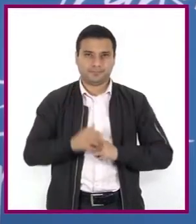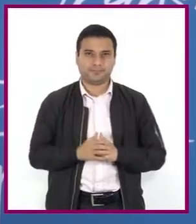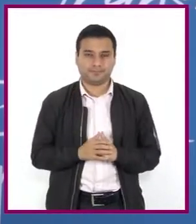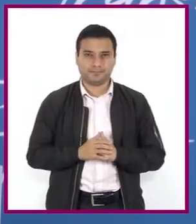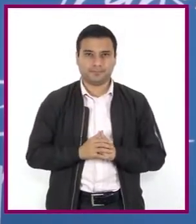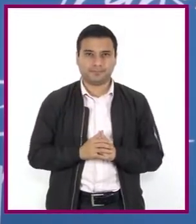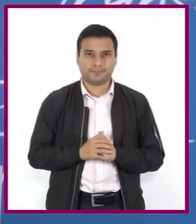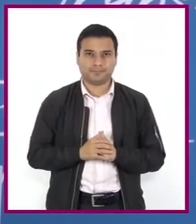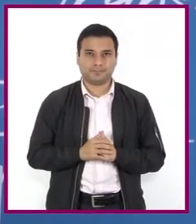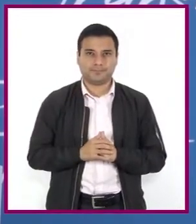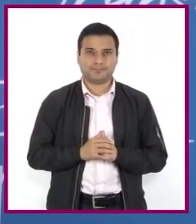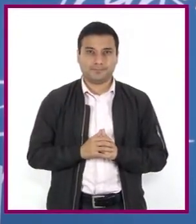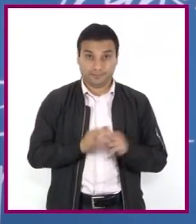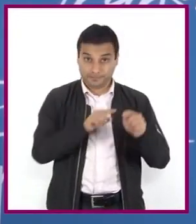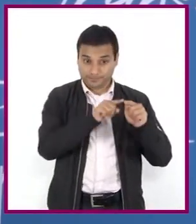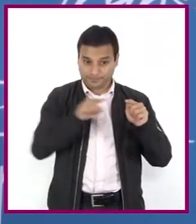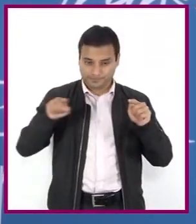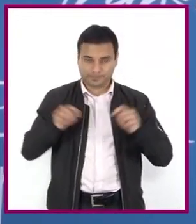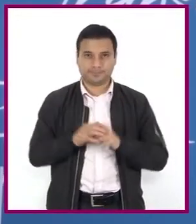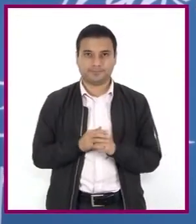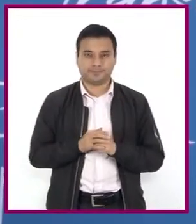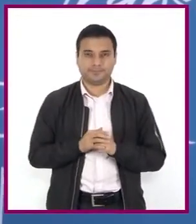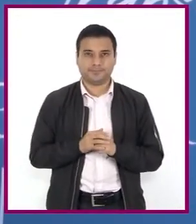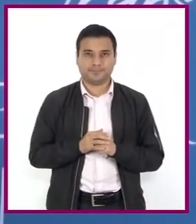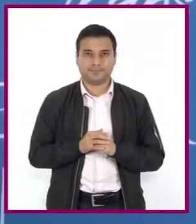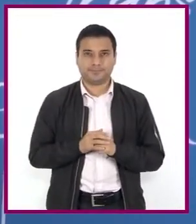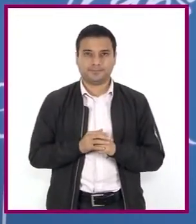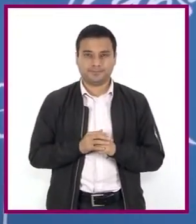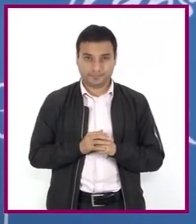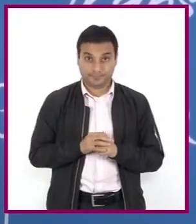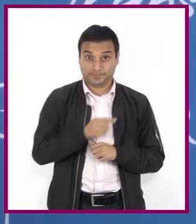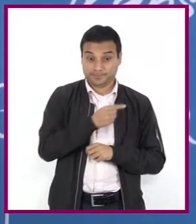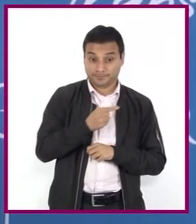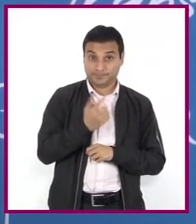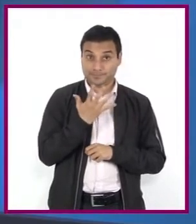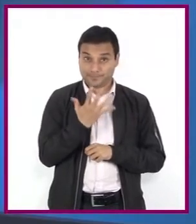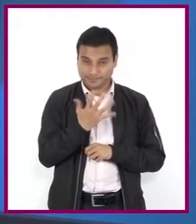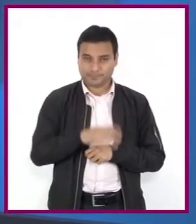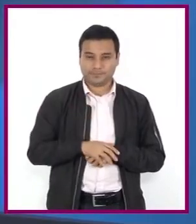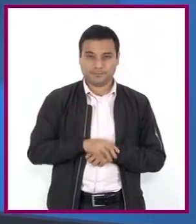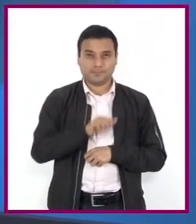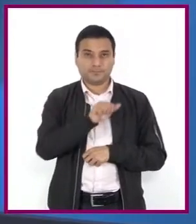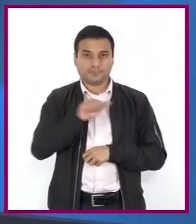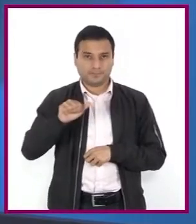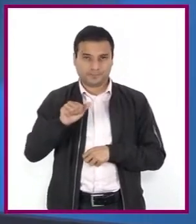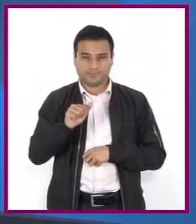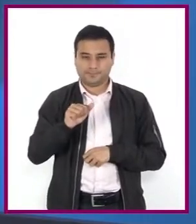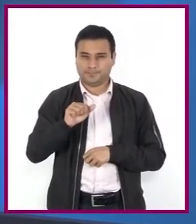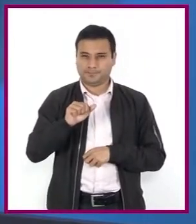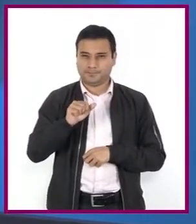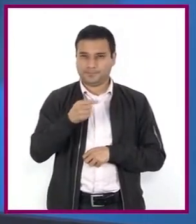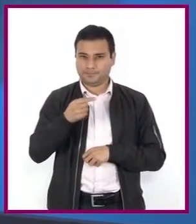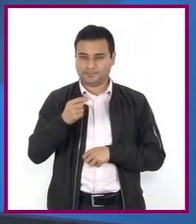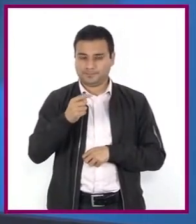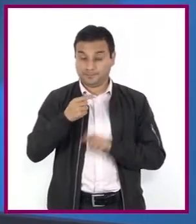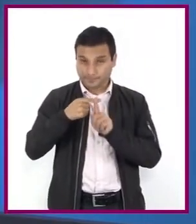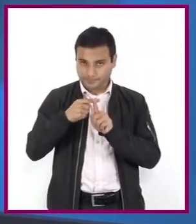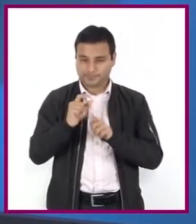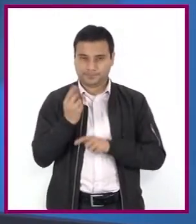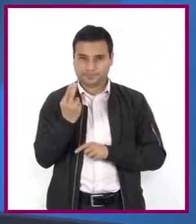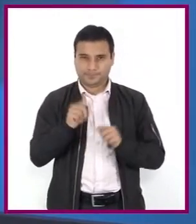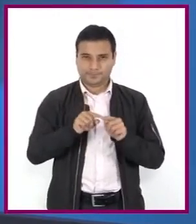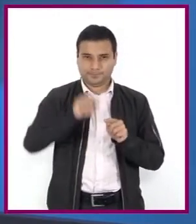y de 5 negativo hasta 25 positivo en las ordenadas. Separemos de la